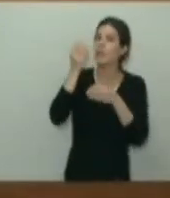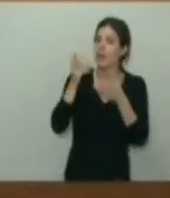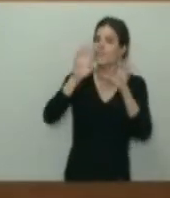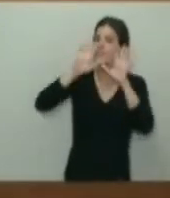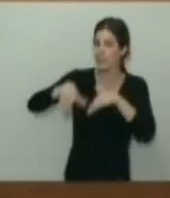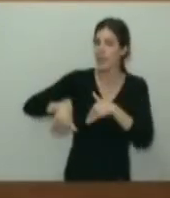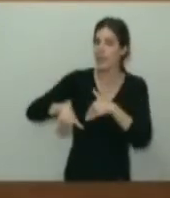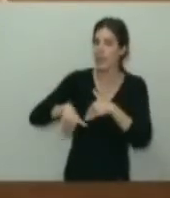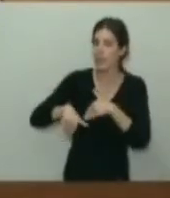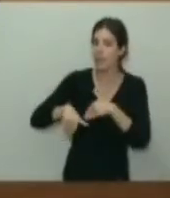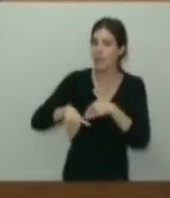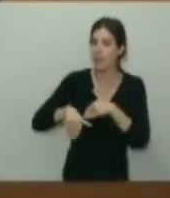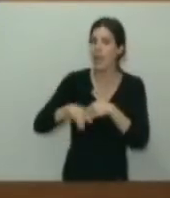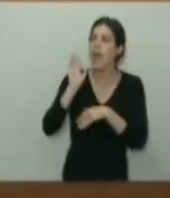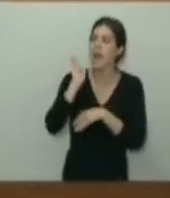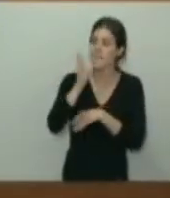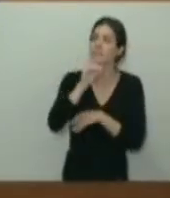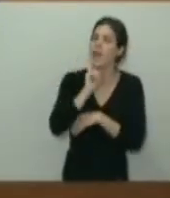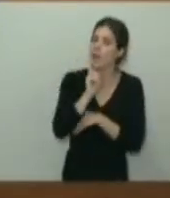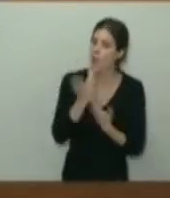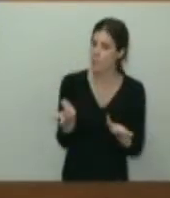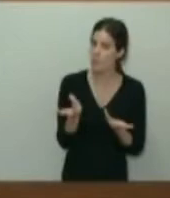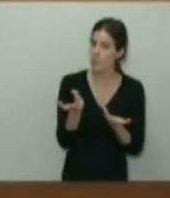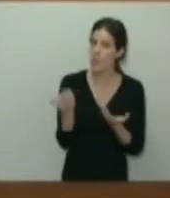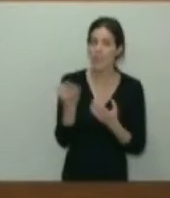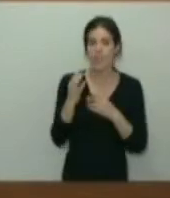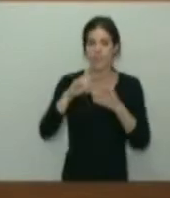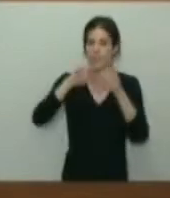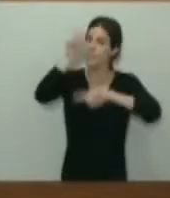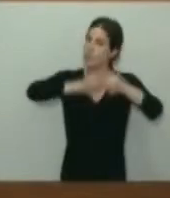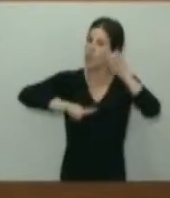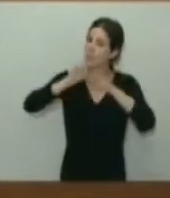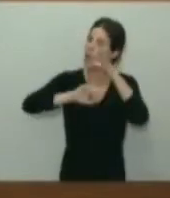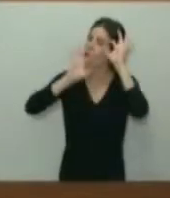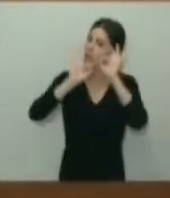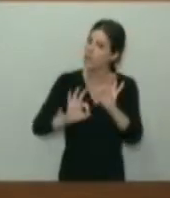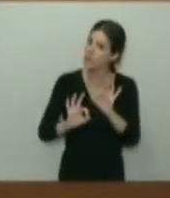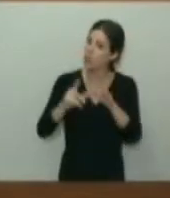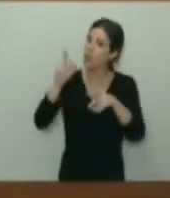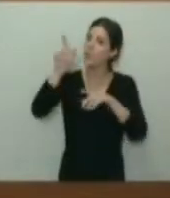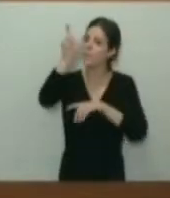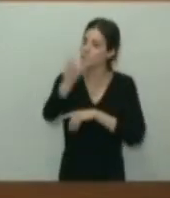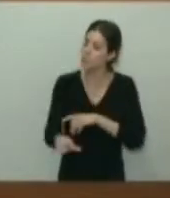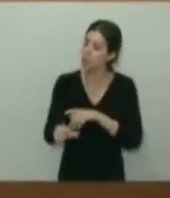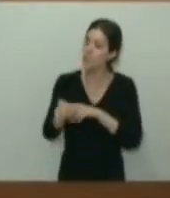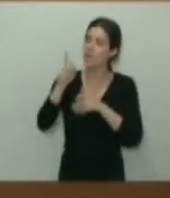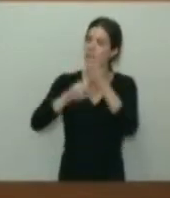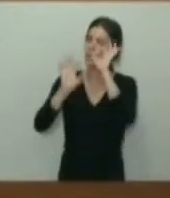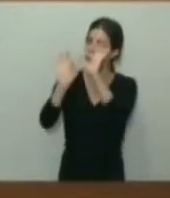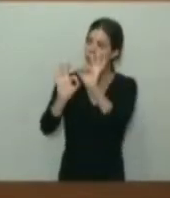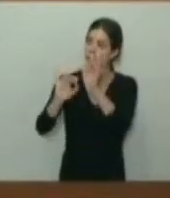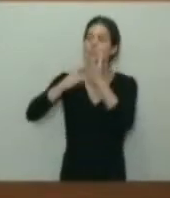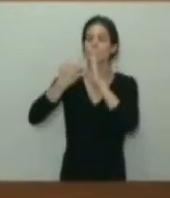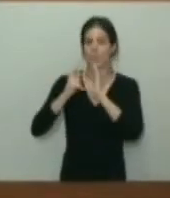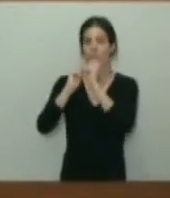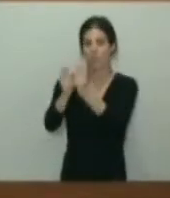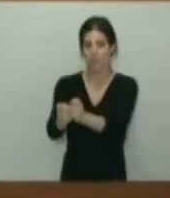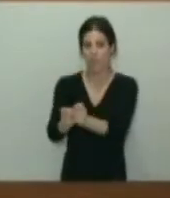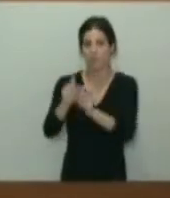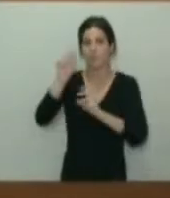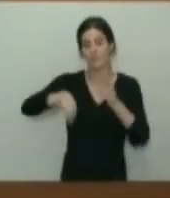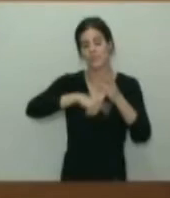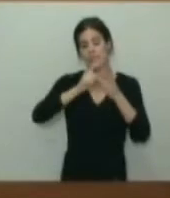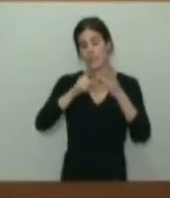tener y darle solución a problemas concretos de personas concretas. En el tercer punto de nuestra